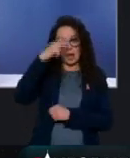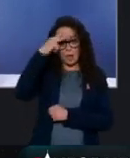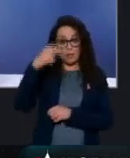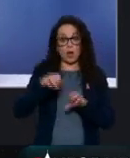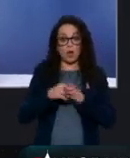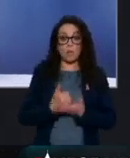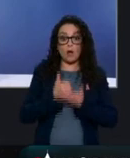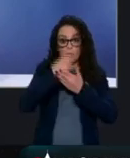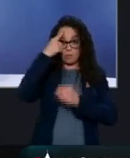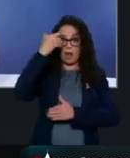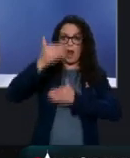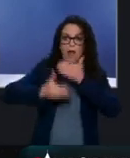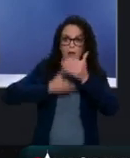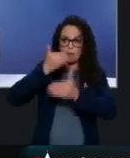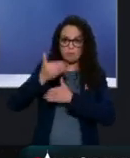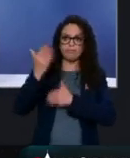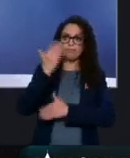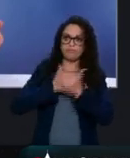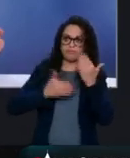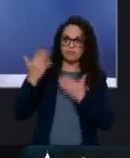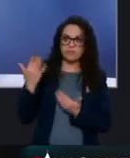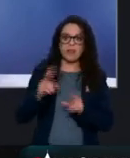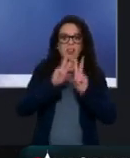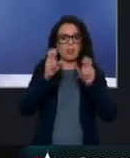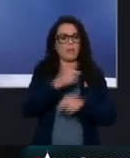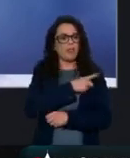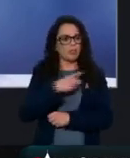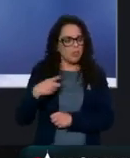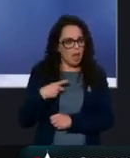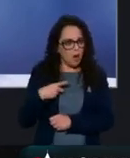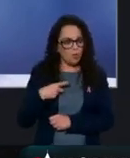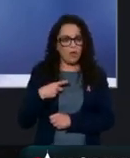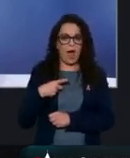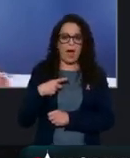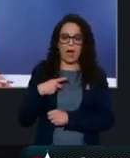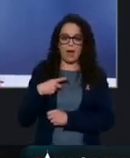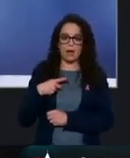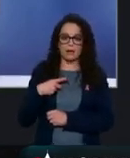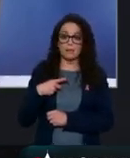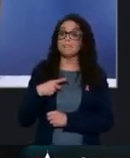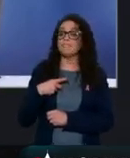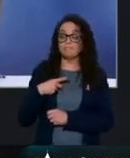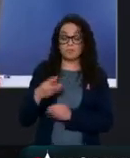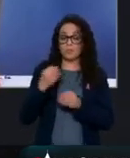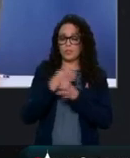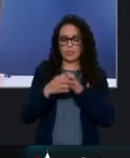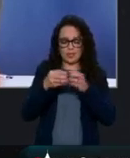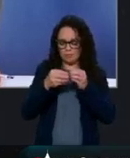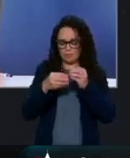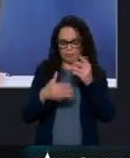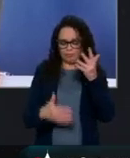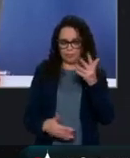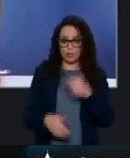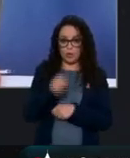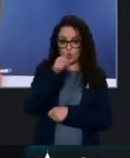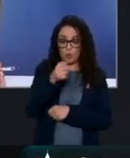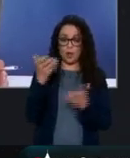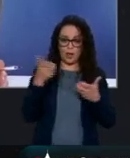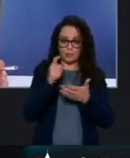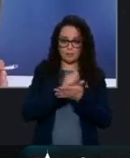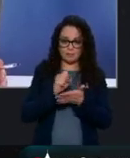en productividad, en deuda, en fin? Una de las cosas, desde luego, que tratas en ese texto